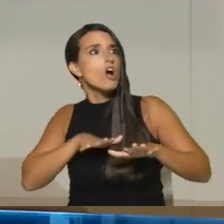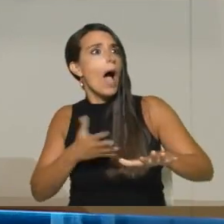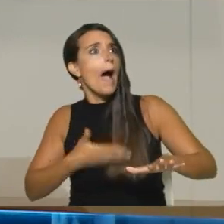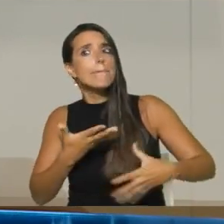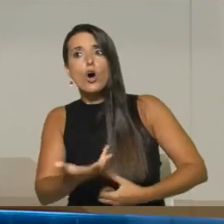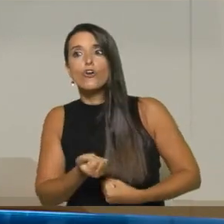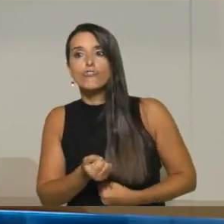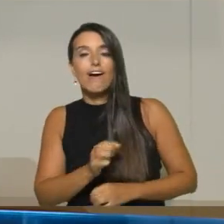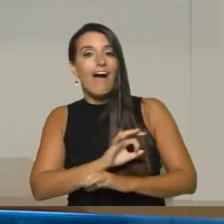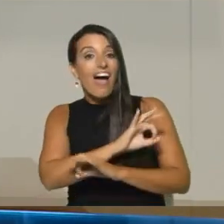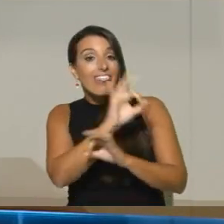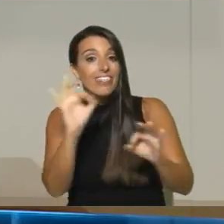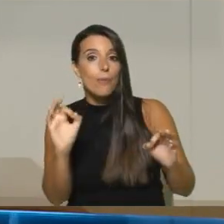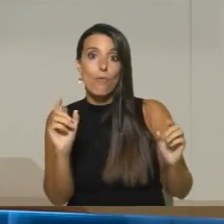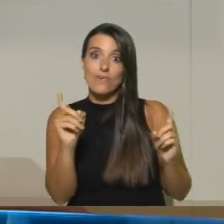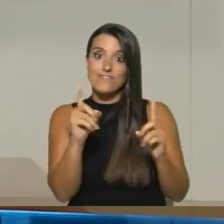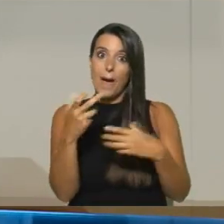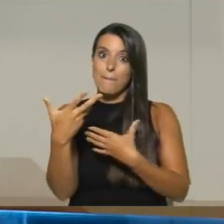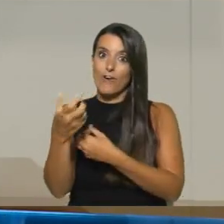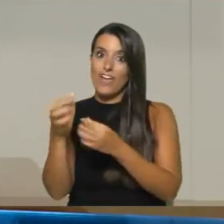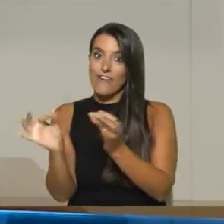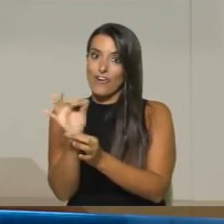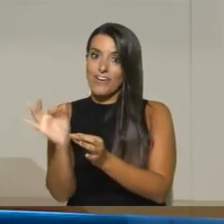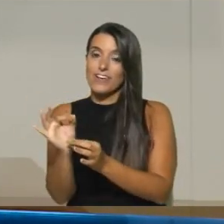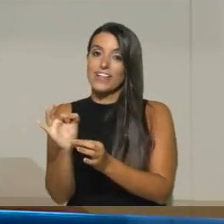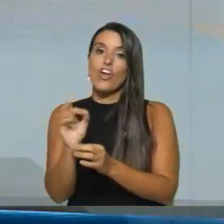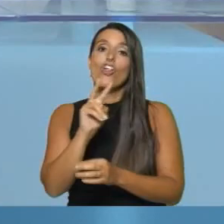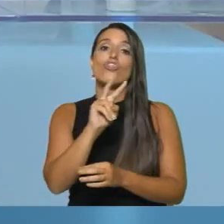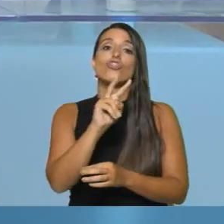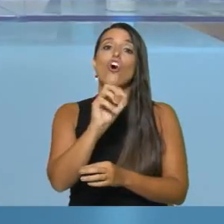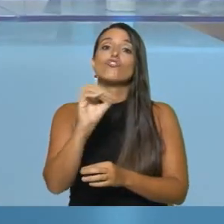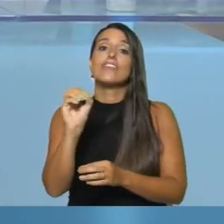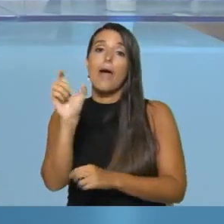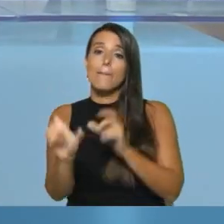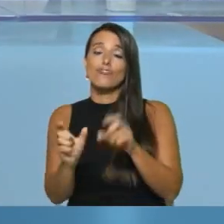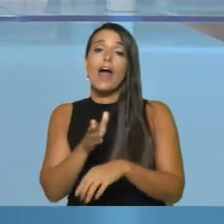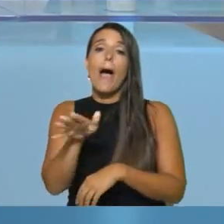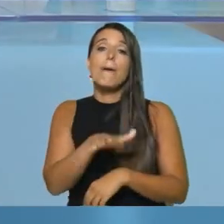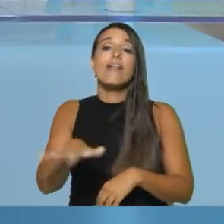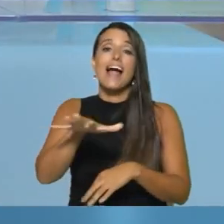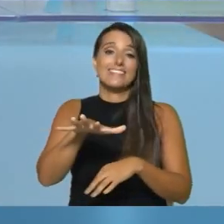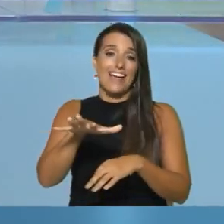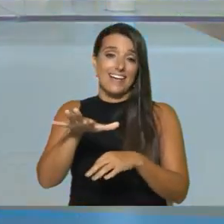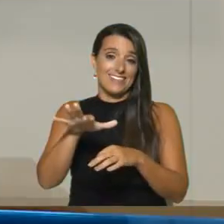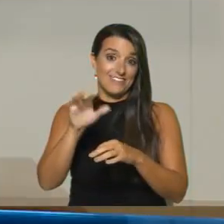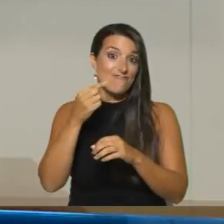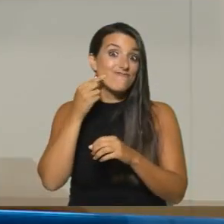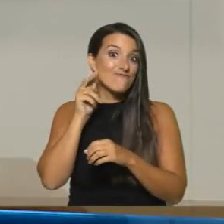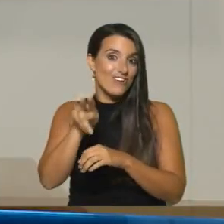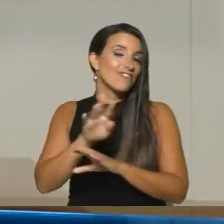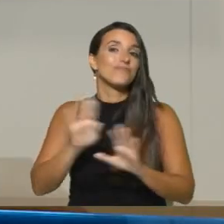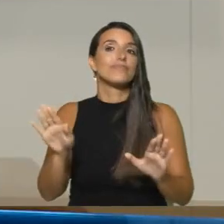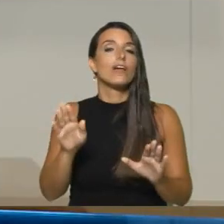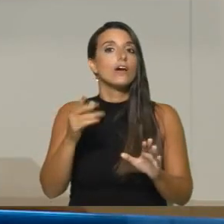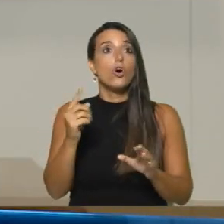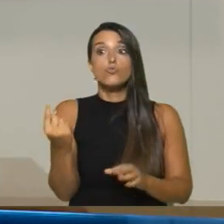nadie también era muy difícil apoyar la bordada Y de cualquier sector sí fueron doscientas personas entonces quedó totalmente